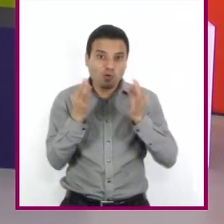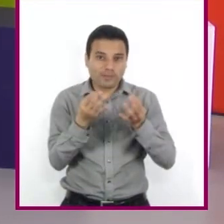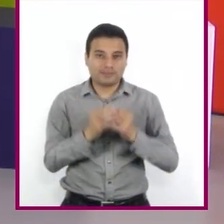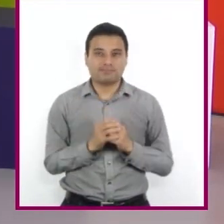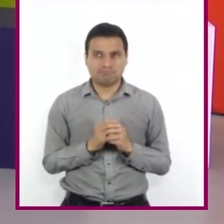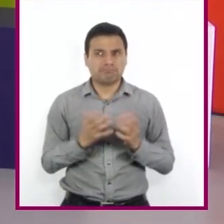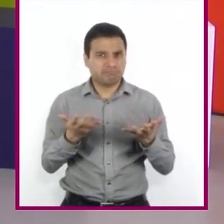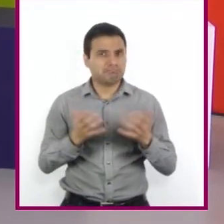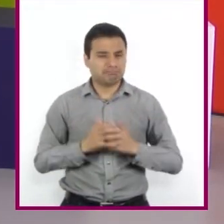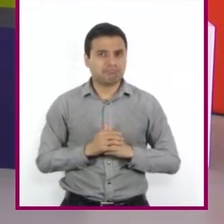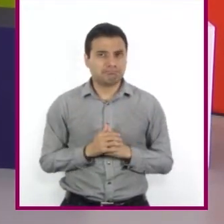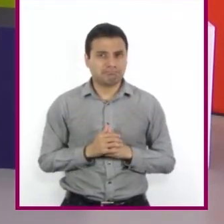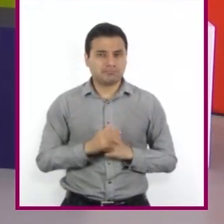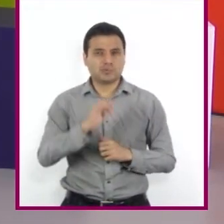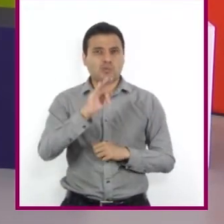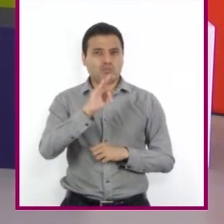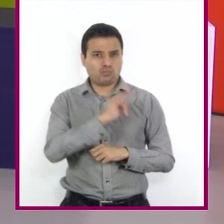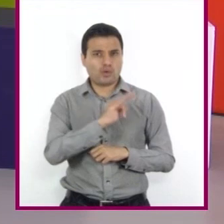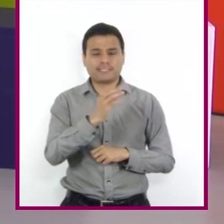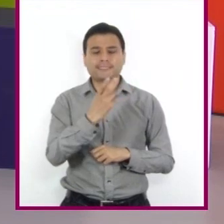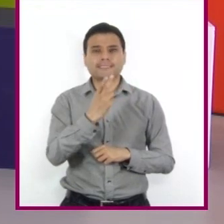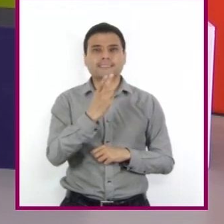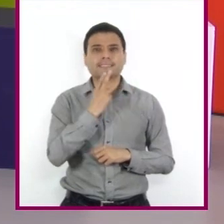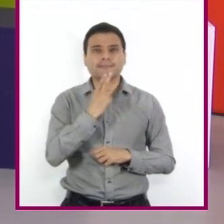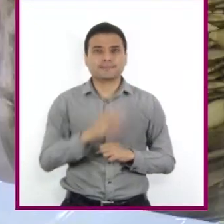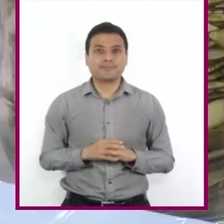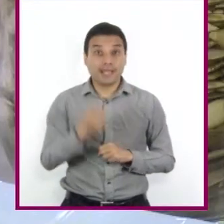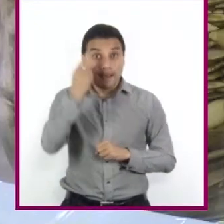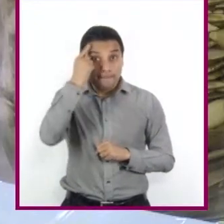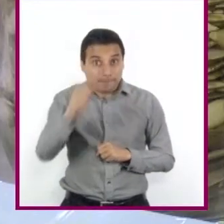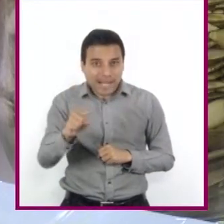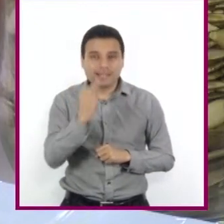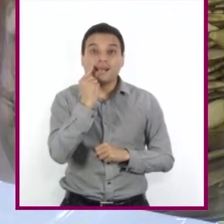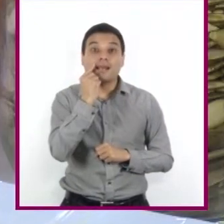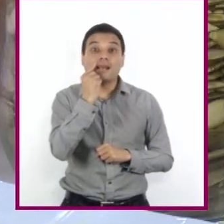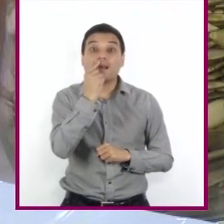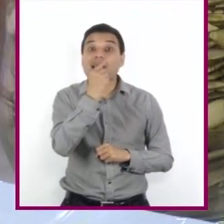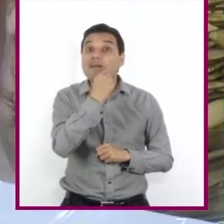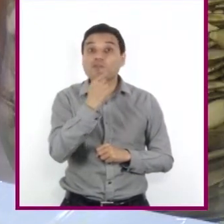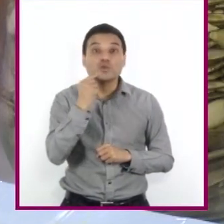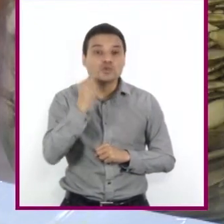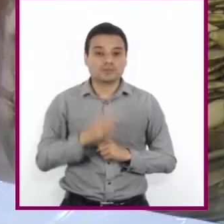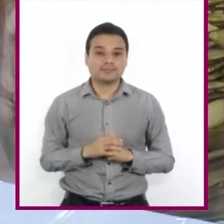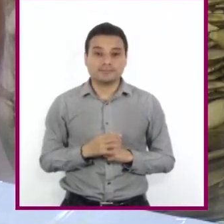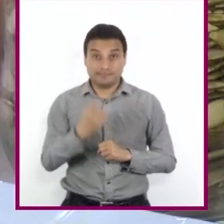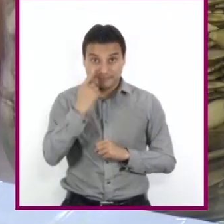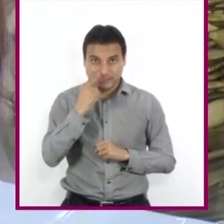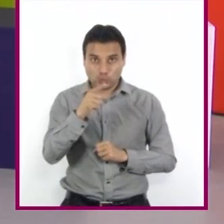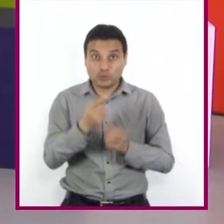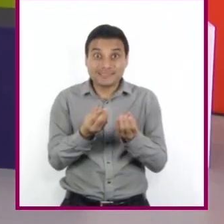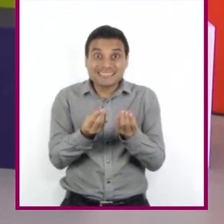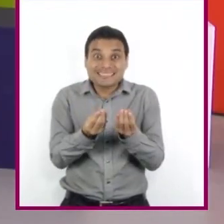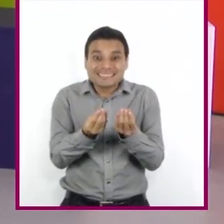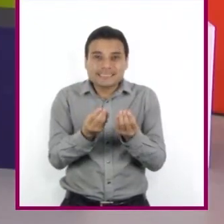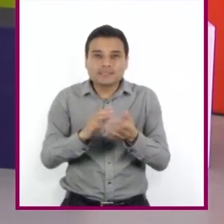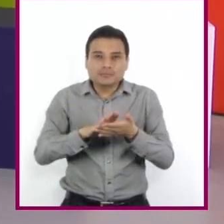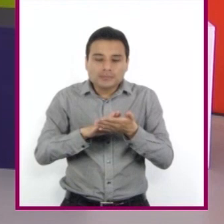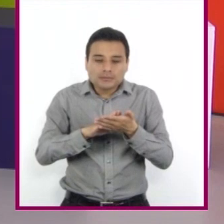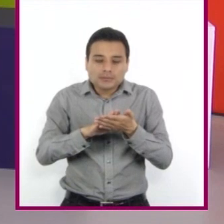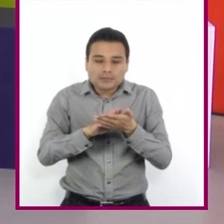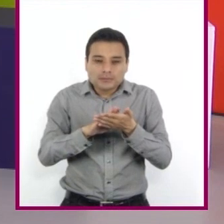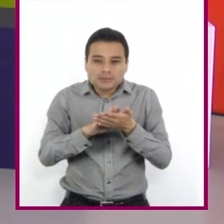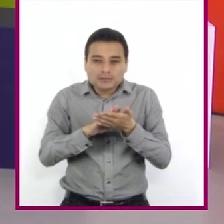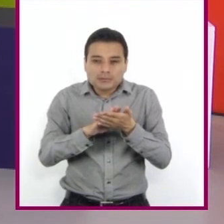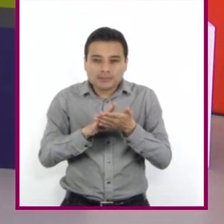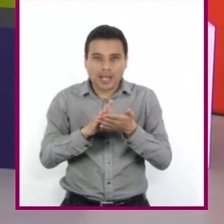parece que estos pueden ayudarnos para los labios. Mira, ves sintiendo la textura. Por ejemplo, esto lo podemos ir